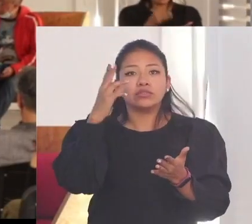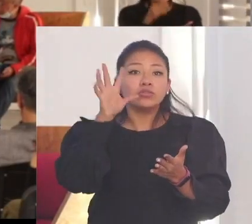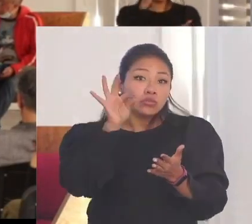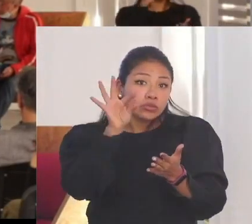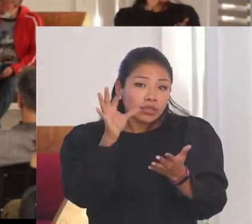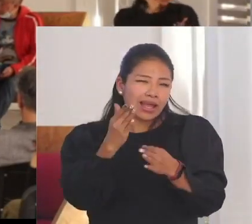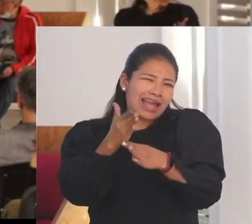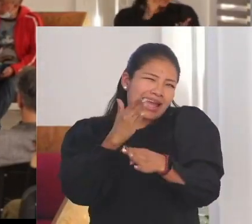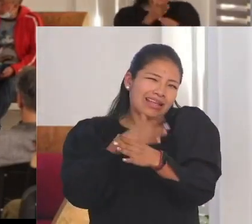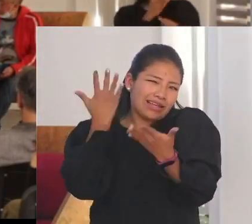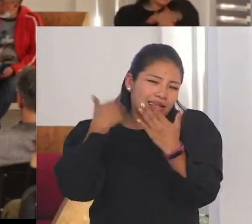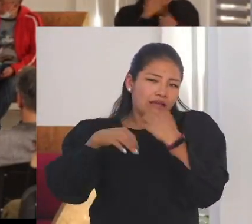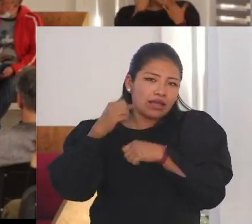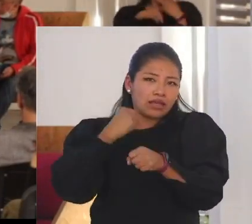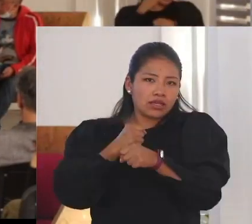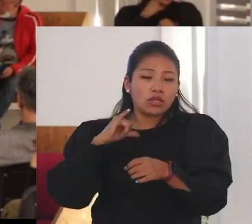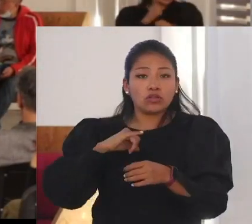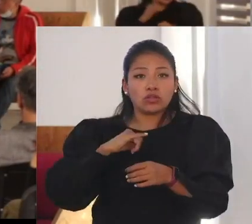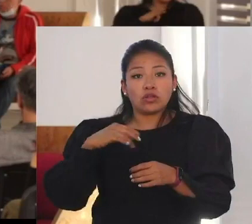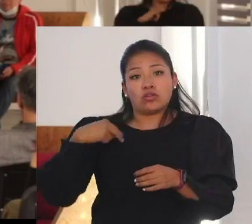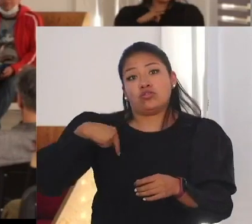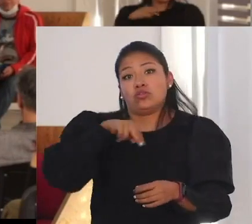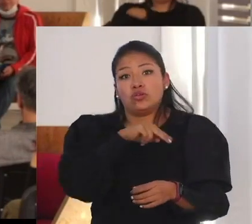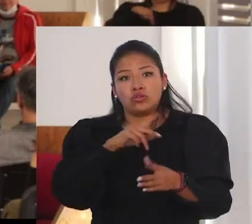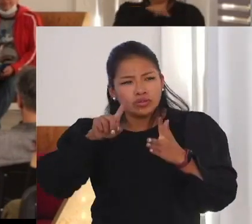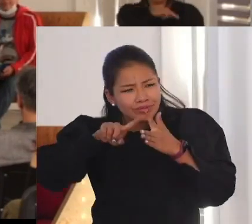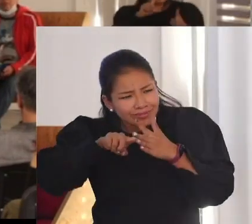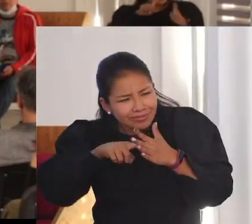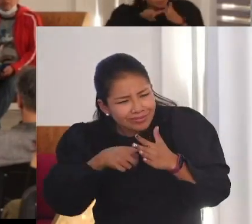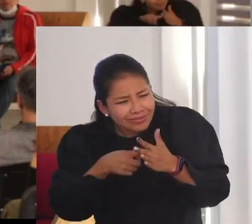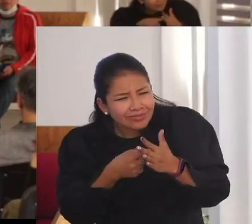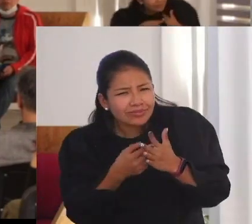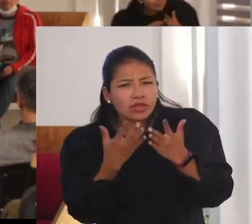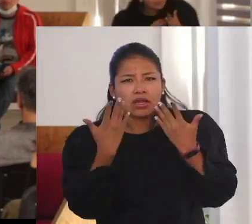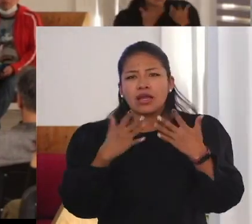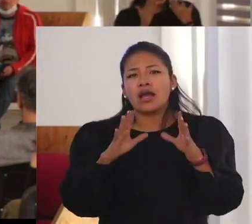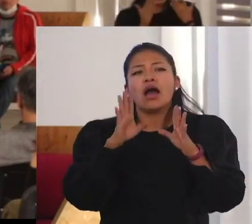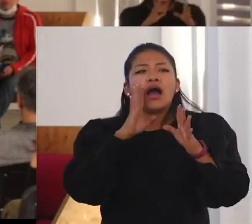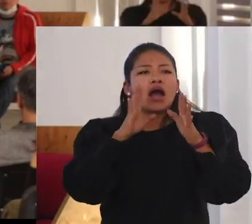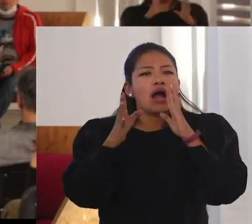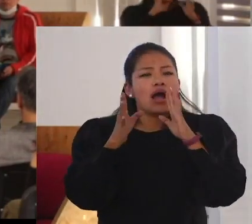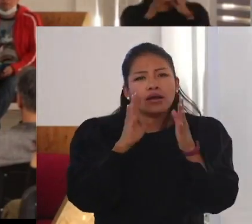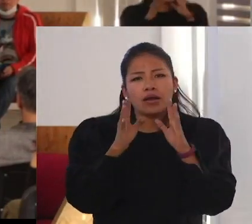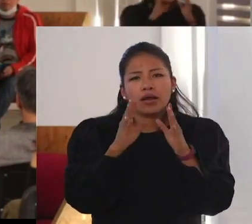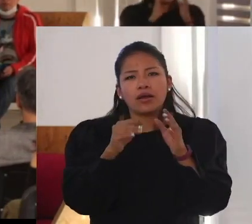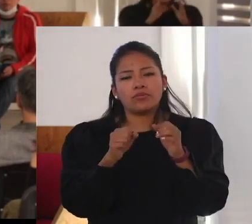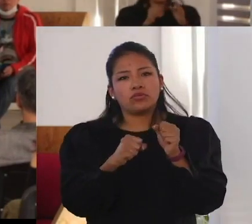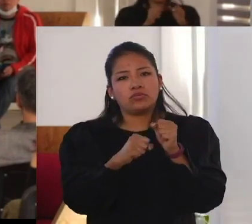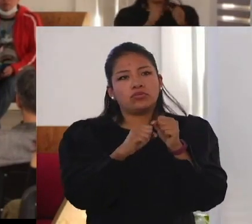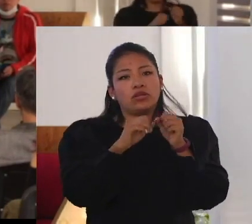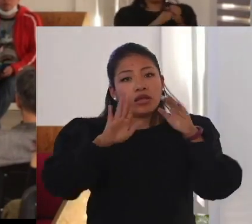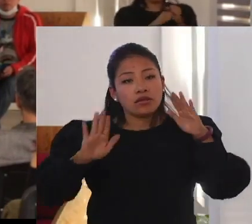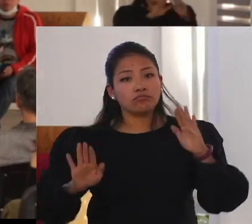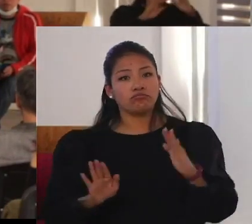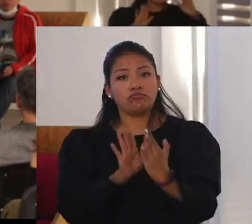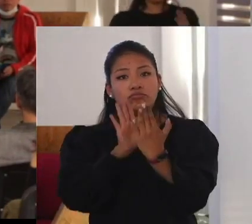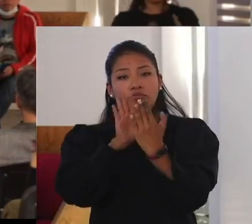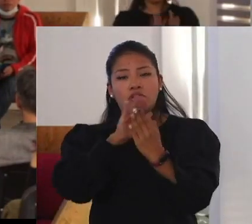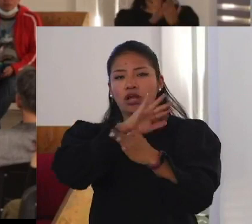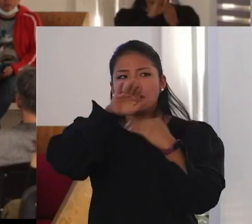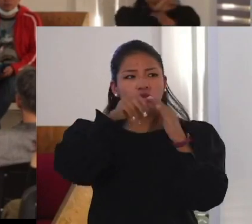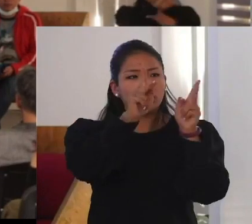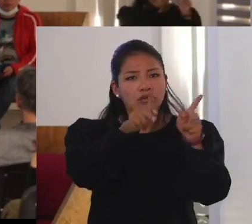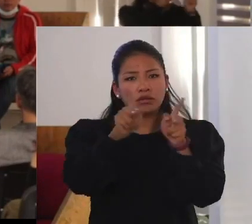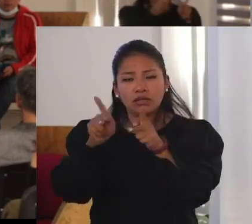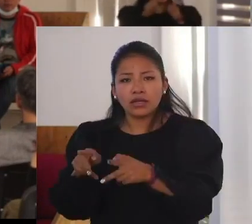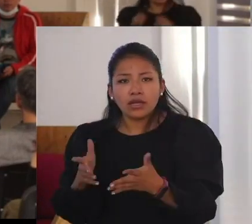básicamente los primeros en empezar a hablar en público en medios de comunicación en la sociedad Y hacer que hoy en día